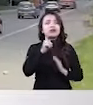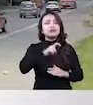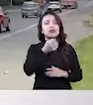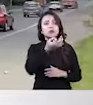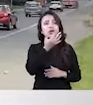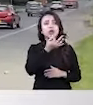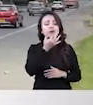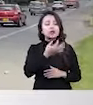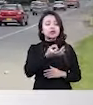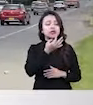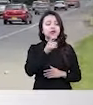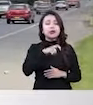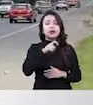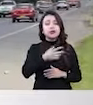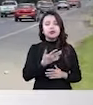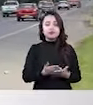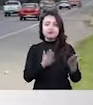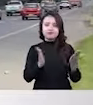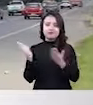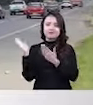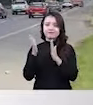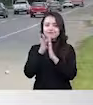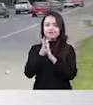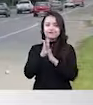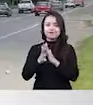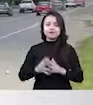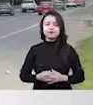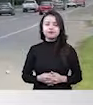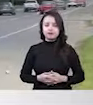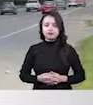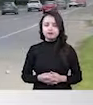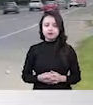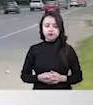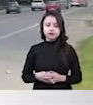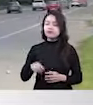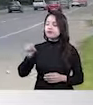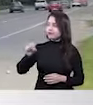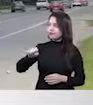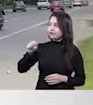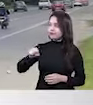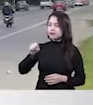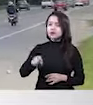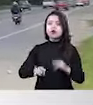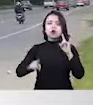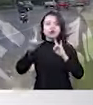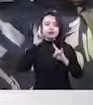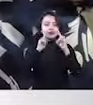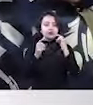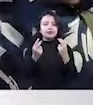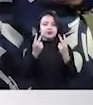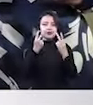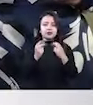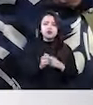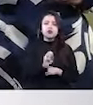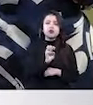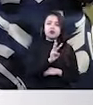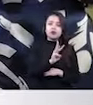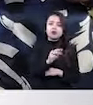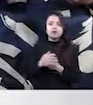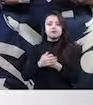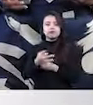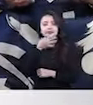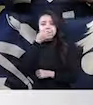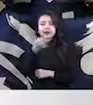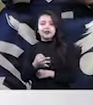Tenemos un reporte especial, ¿verdad? Sí, Juan Diego, pues justamente nuestros oyentes y televidentes de W Sin Carreta en